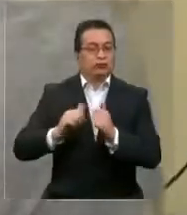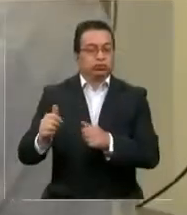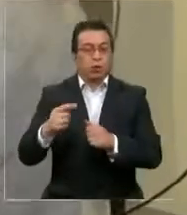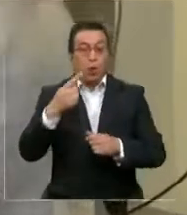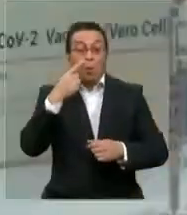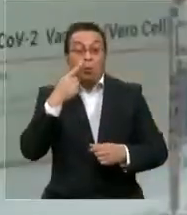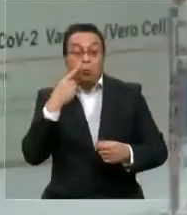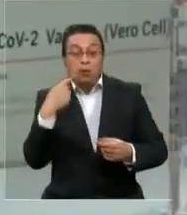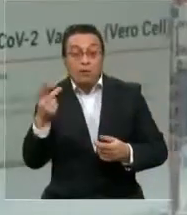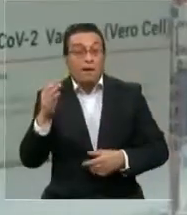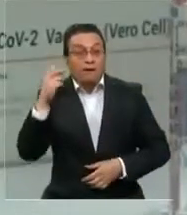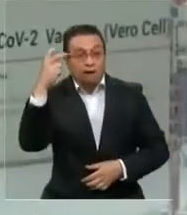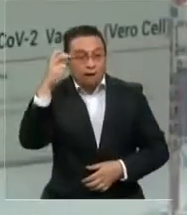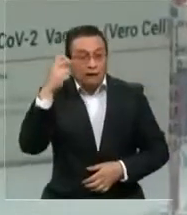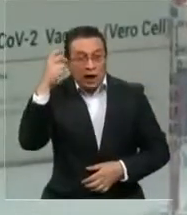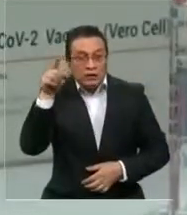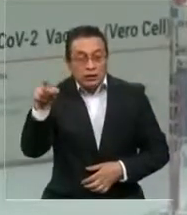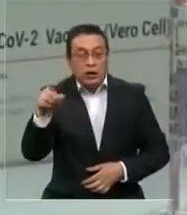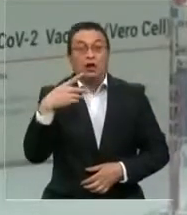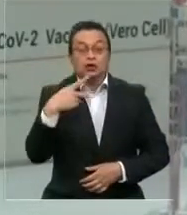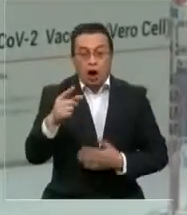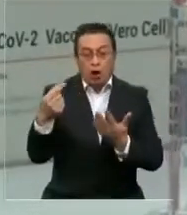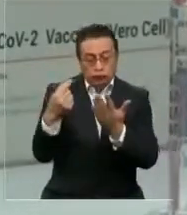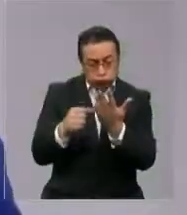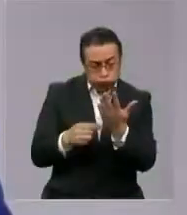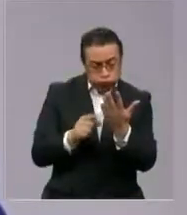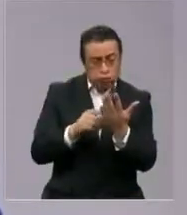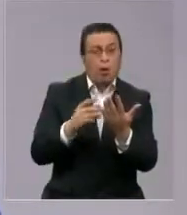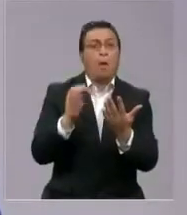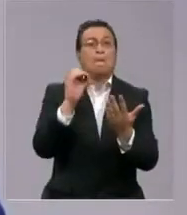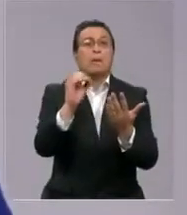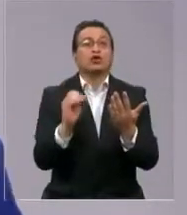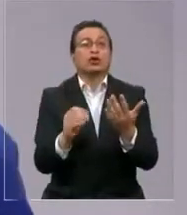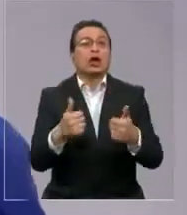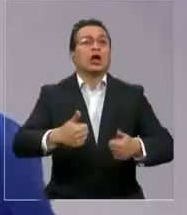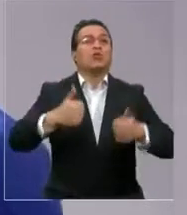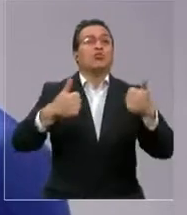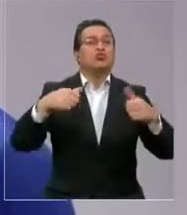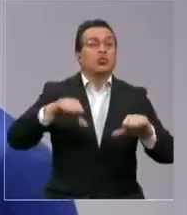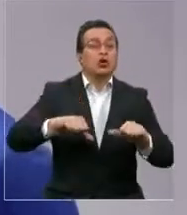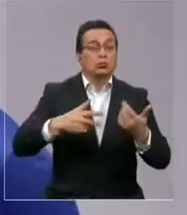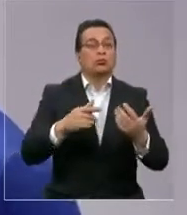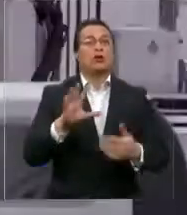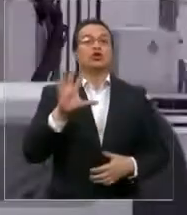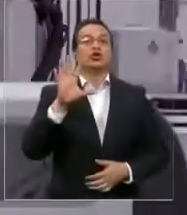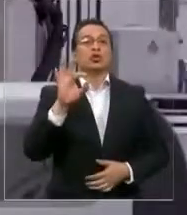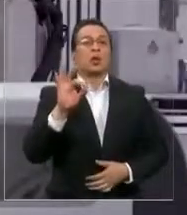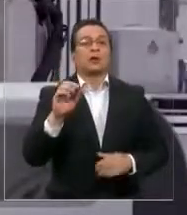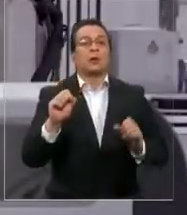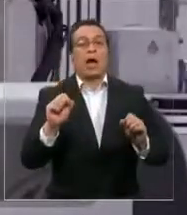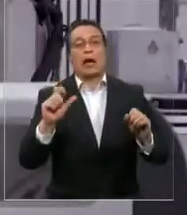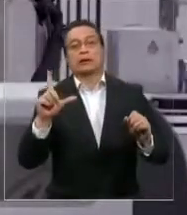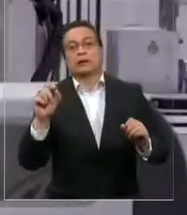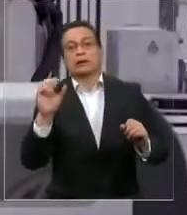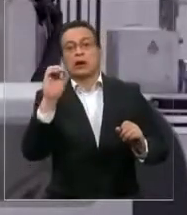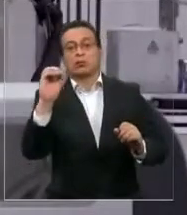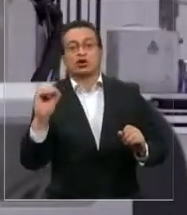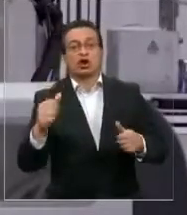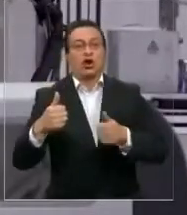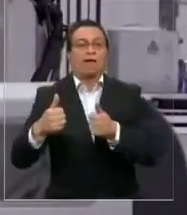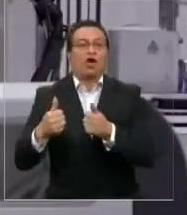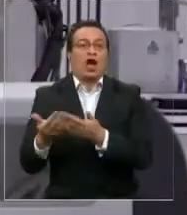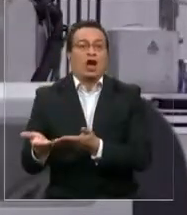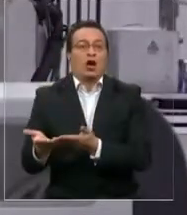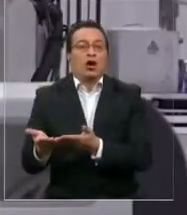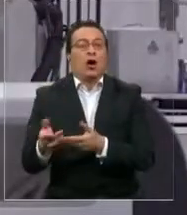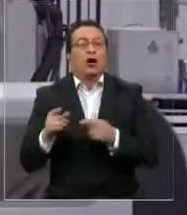ensayos clínicos en Brasil. Recientemente reportó porcentajes de eficacia que van del 50 al 70%.